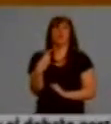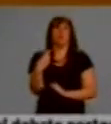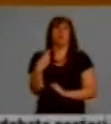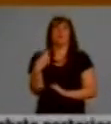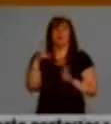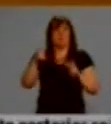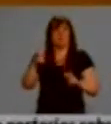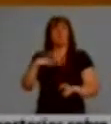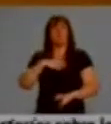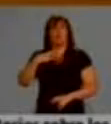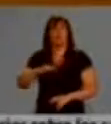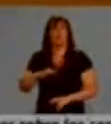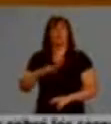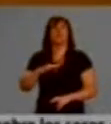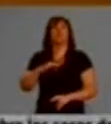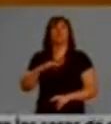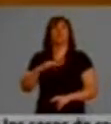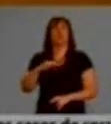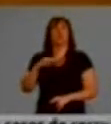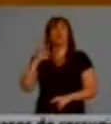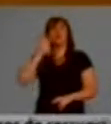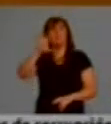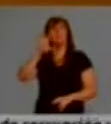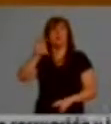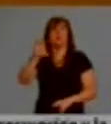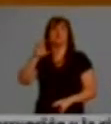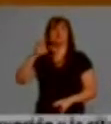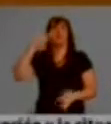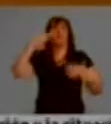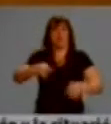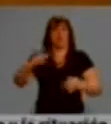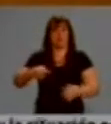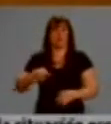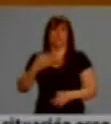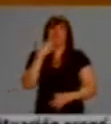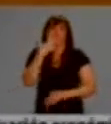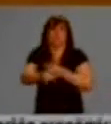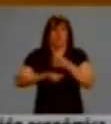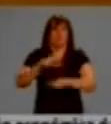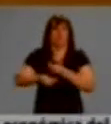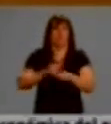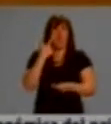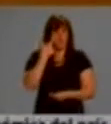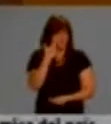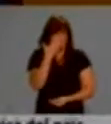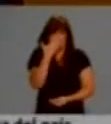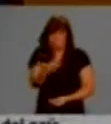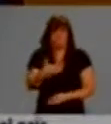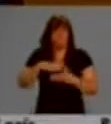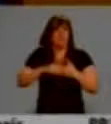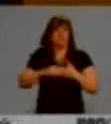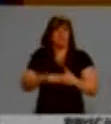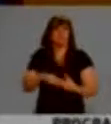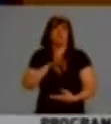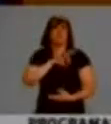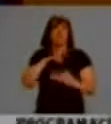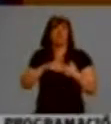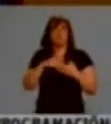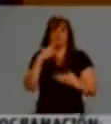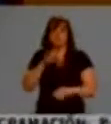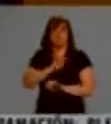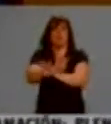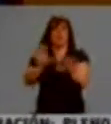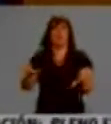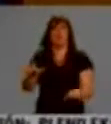despreciando los riesgos que se hacen correr al país con su uso. Vamos a hablar claro, señor Pérez Rubalcaba. Su señoría ha planteado